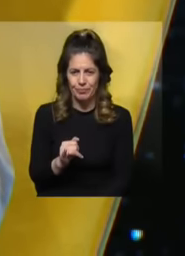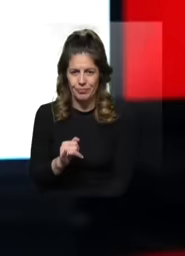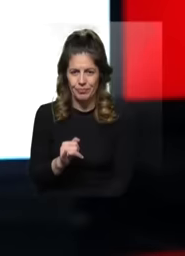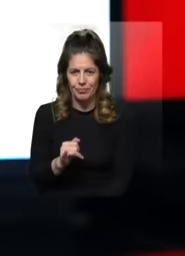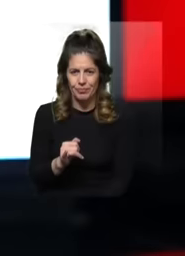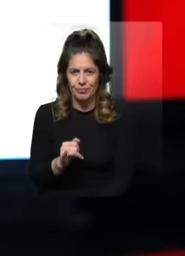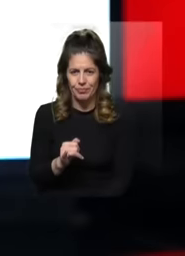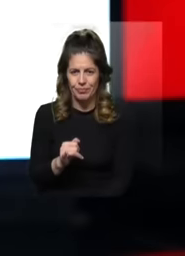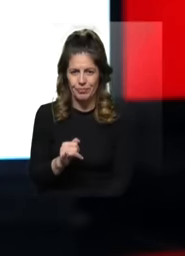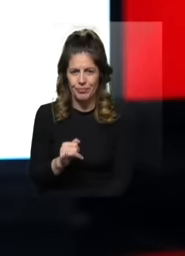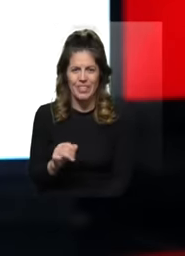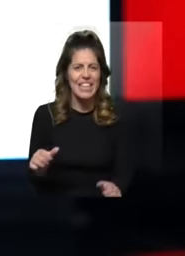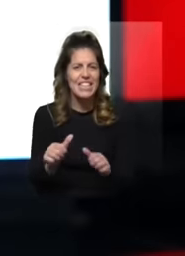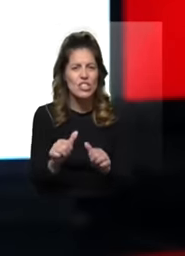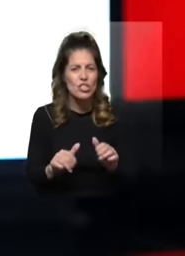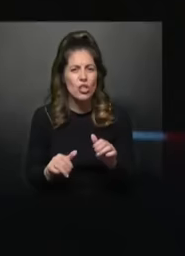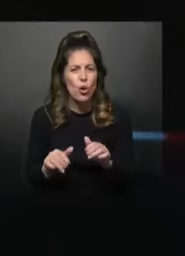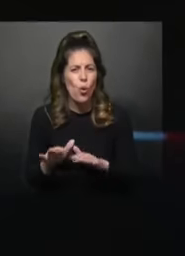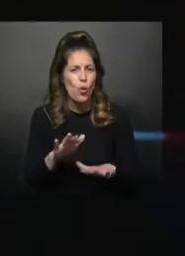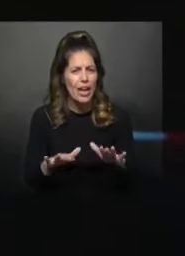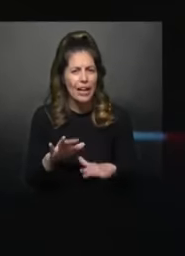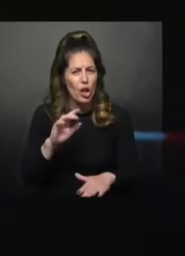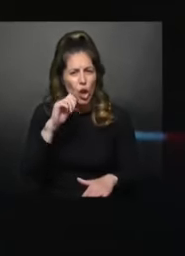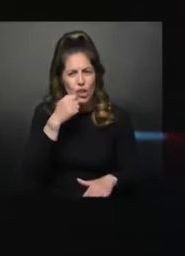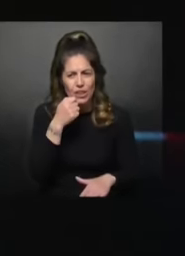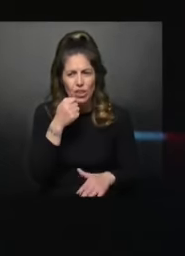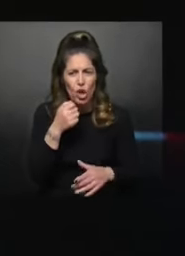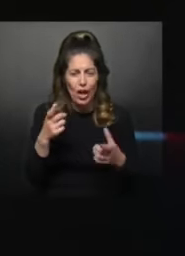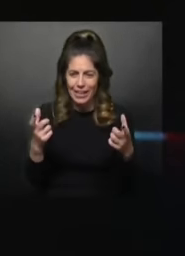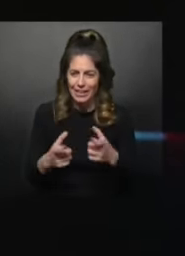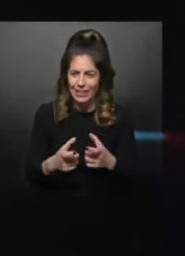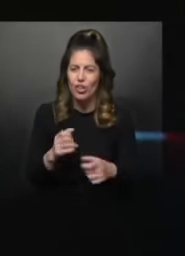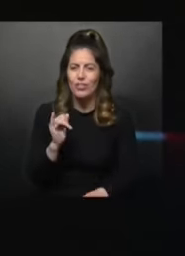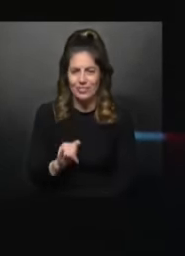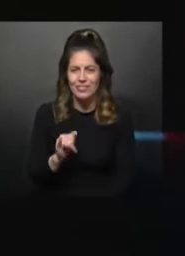Hizo un arreglo precioso en el disco, muy lindo, Ferreira.